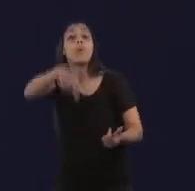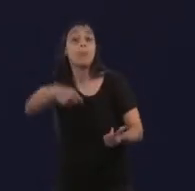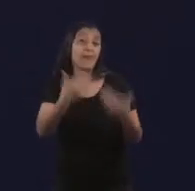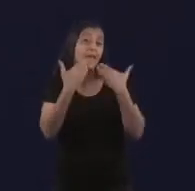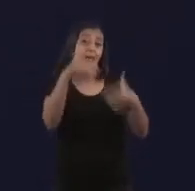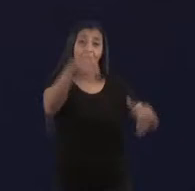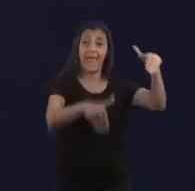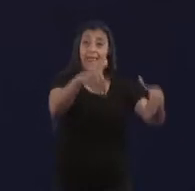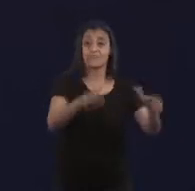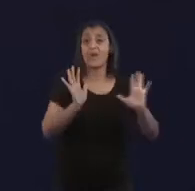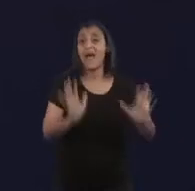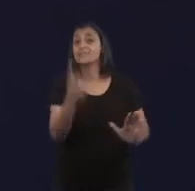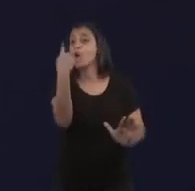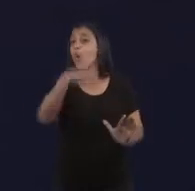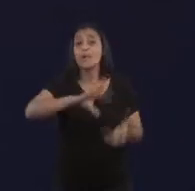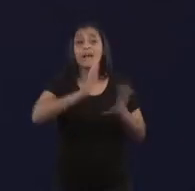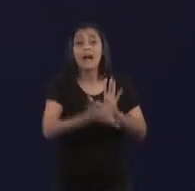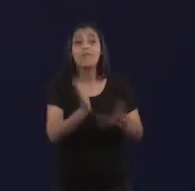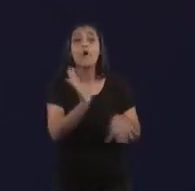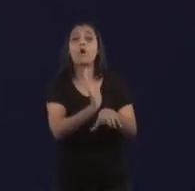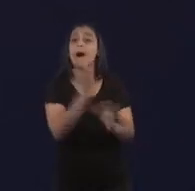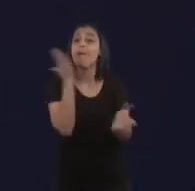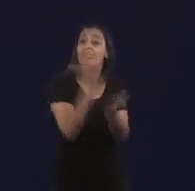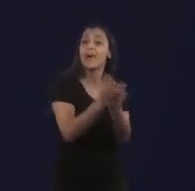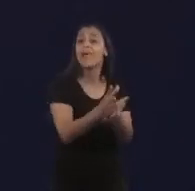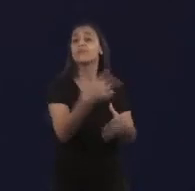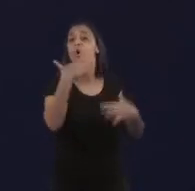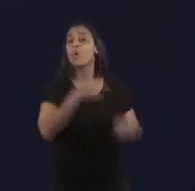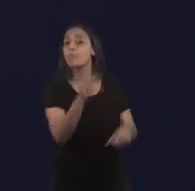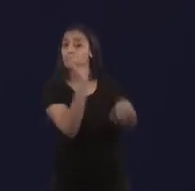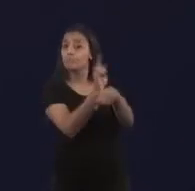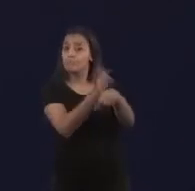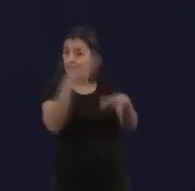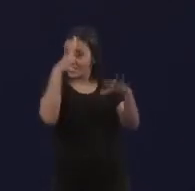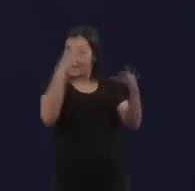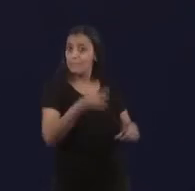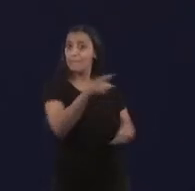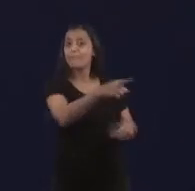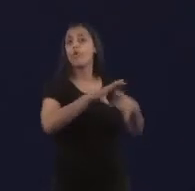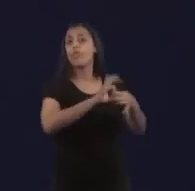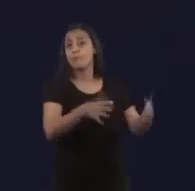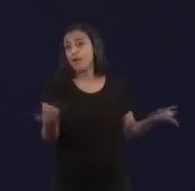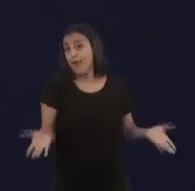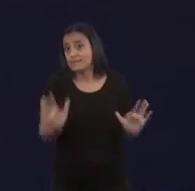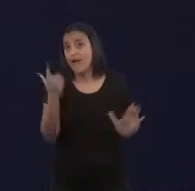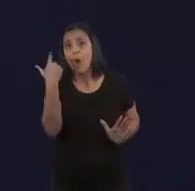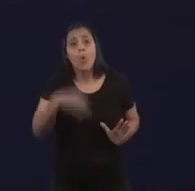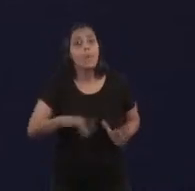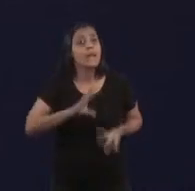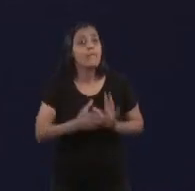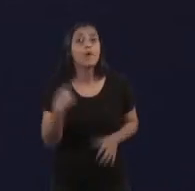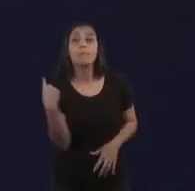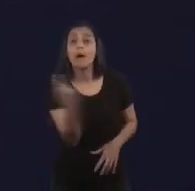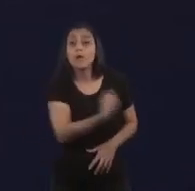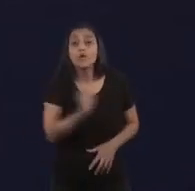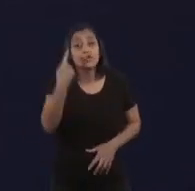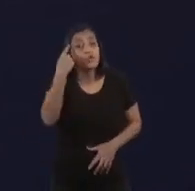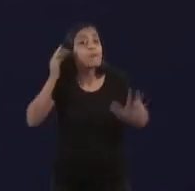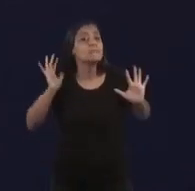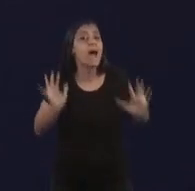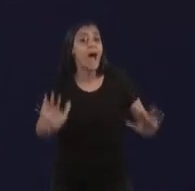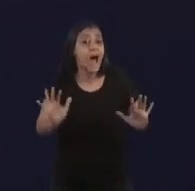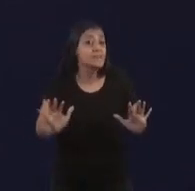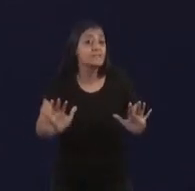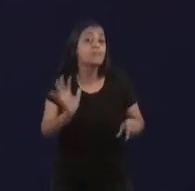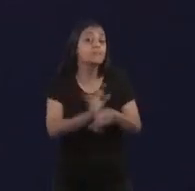Así entendemos nosotros el Estado de Derecho, así entendemos nosotros la democracia y así entendemos nosotros un